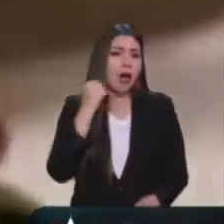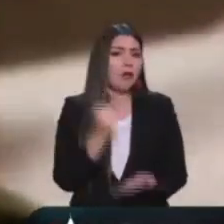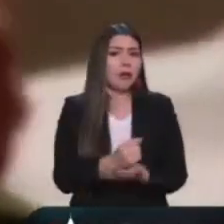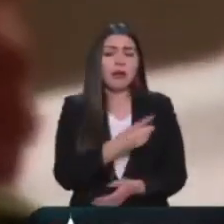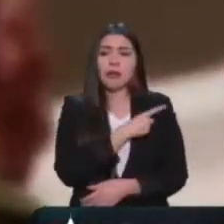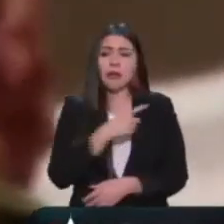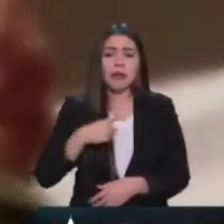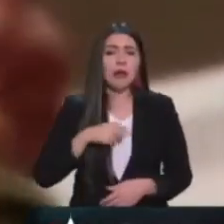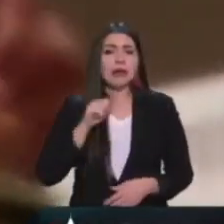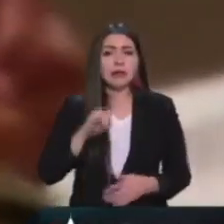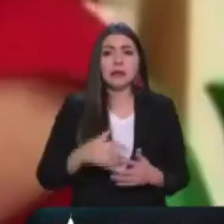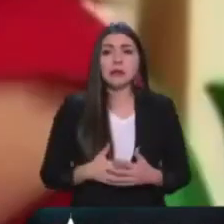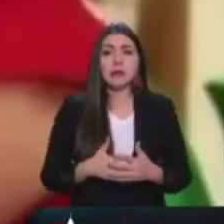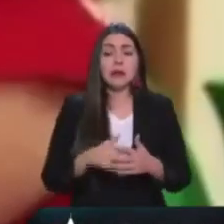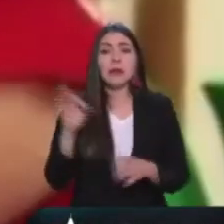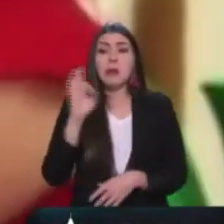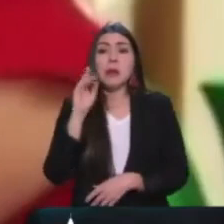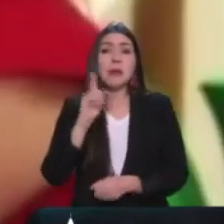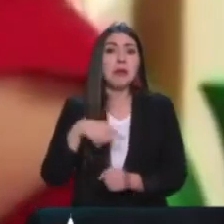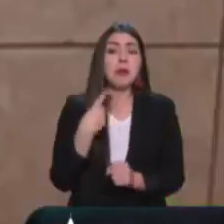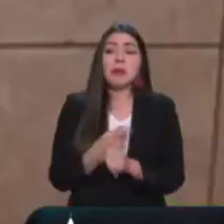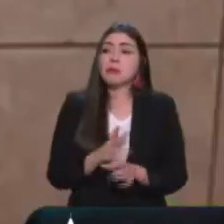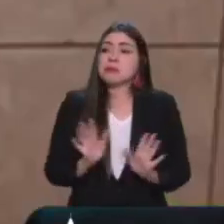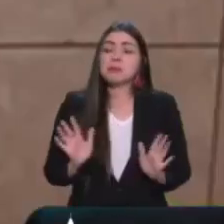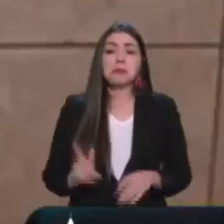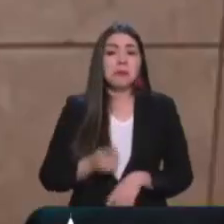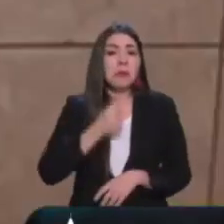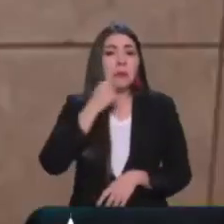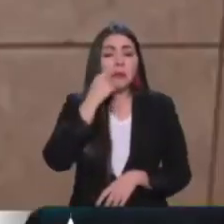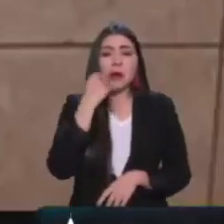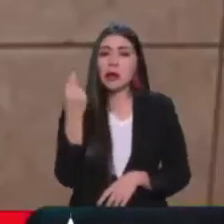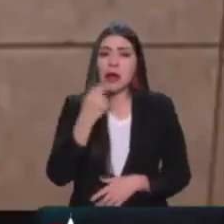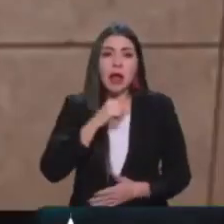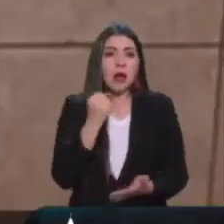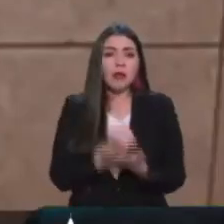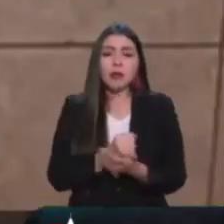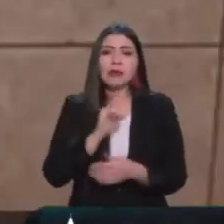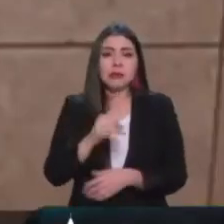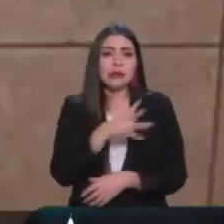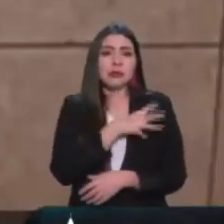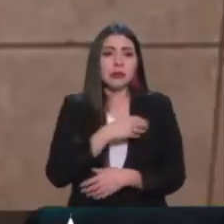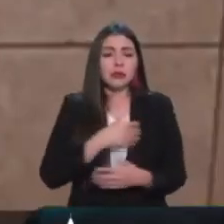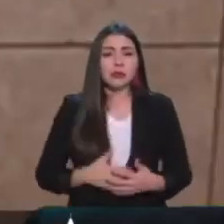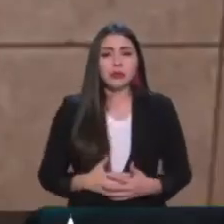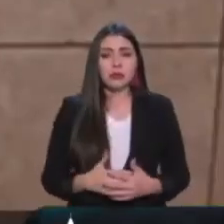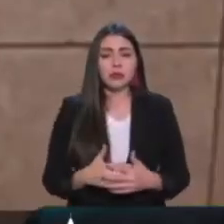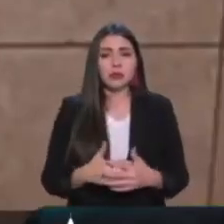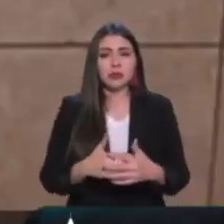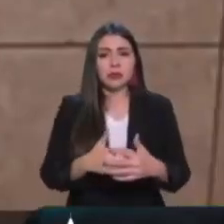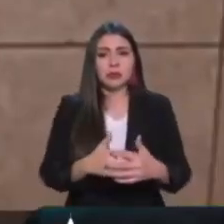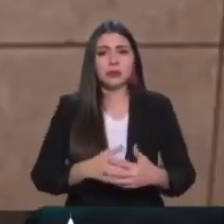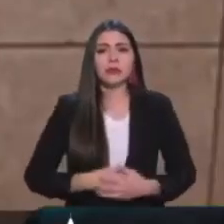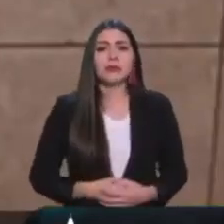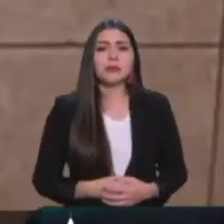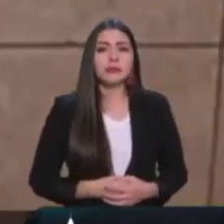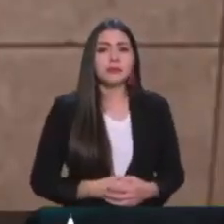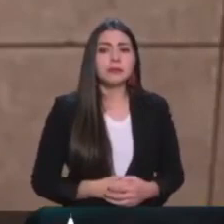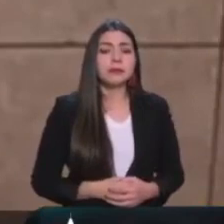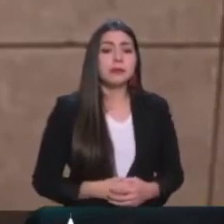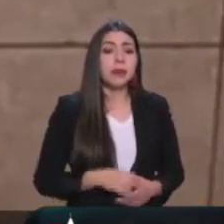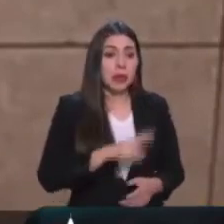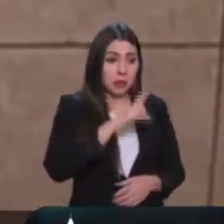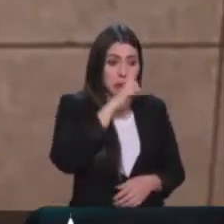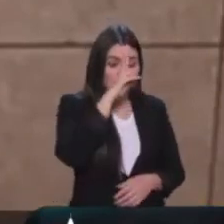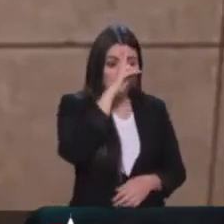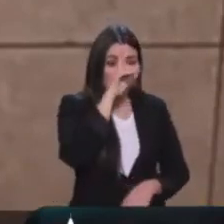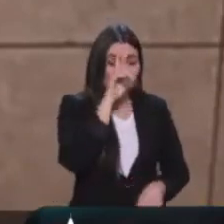circunstancias, ni siquiera si se trata de una violación. La violencia no se soluciona con la